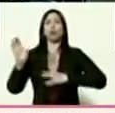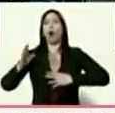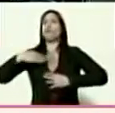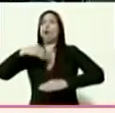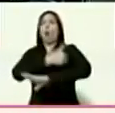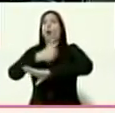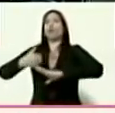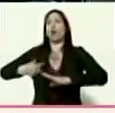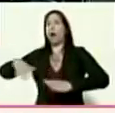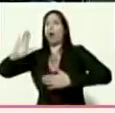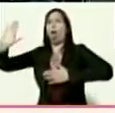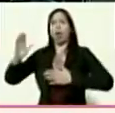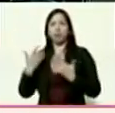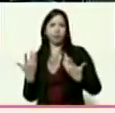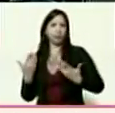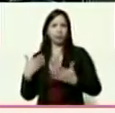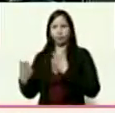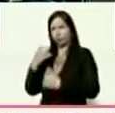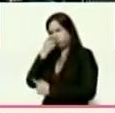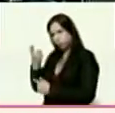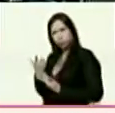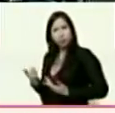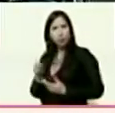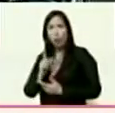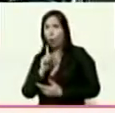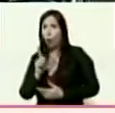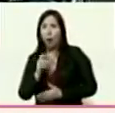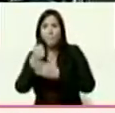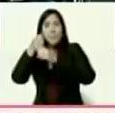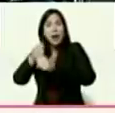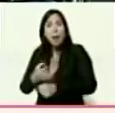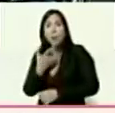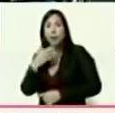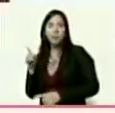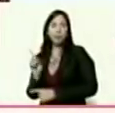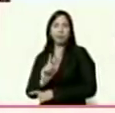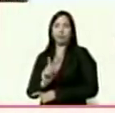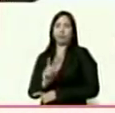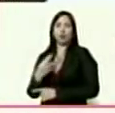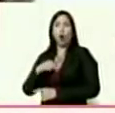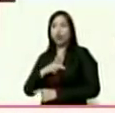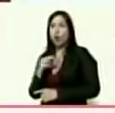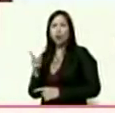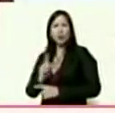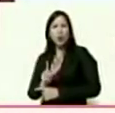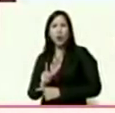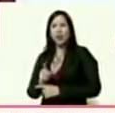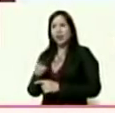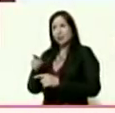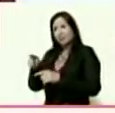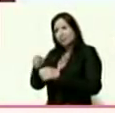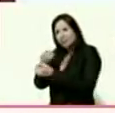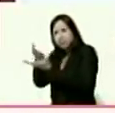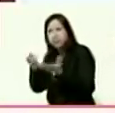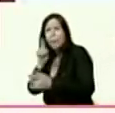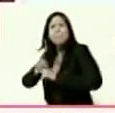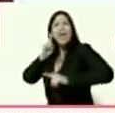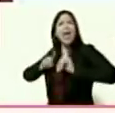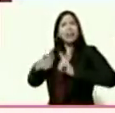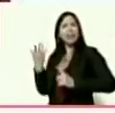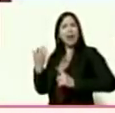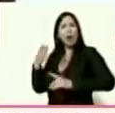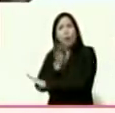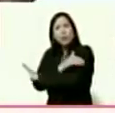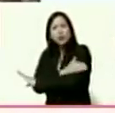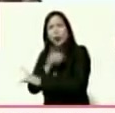Entonces no es que lo estaban esperando. No. Nosotros no actuamos así. Así actúan ellos. Así actúan